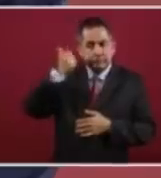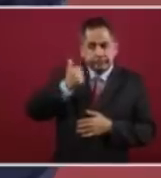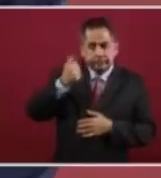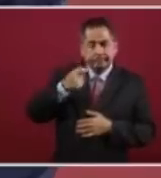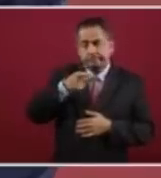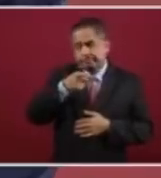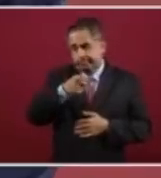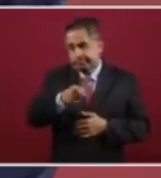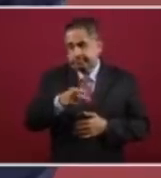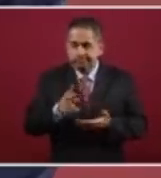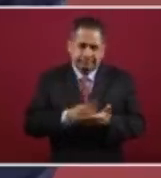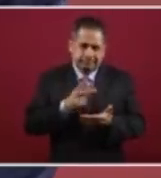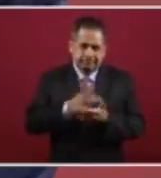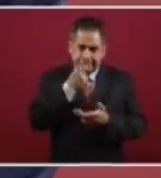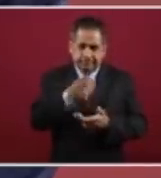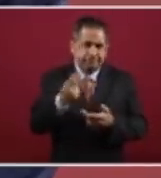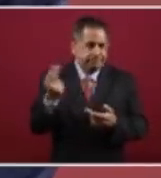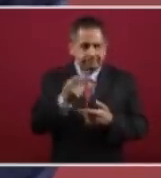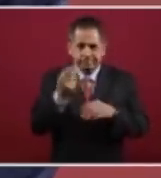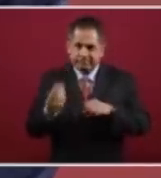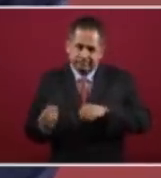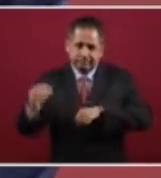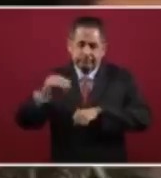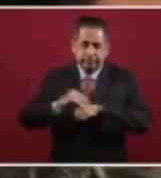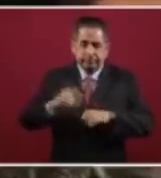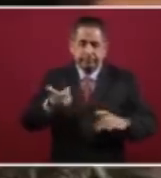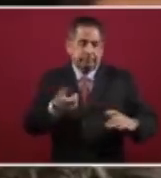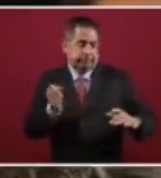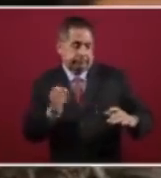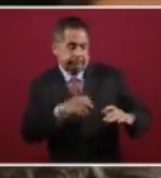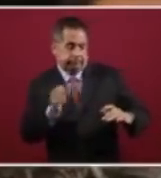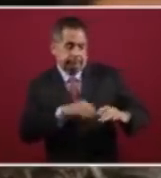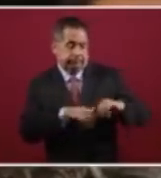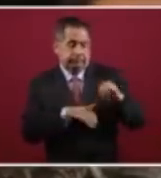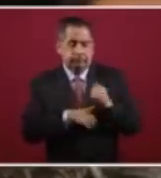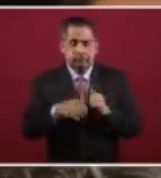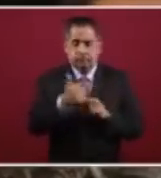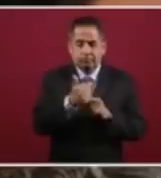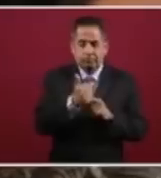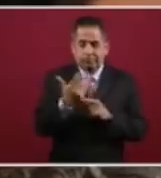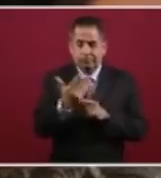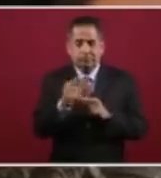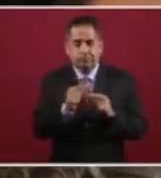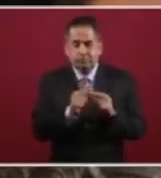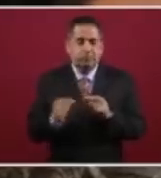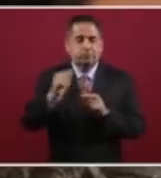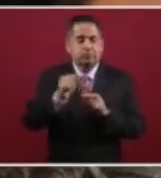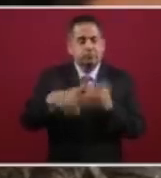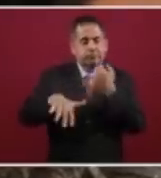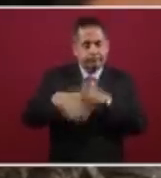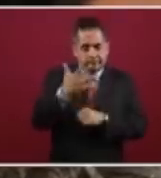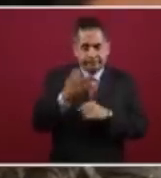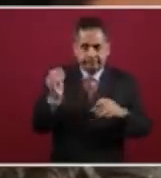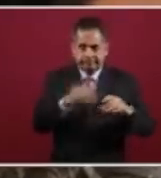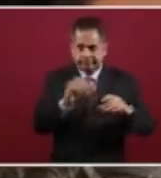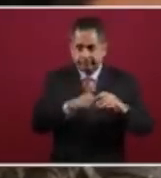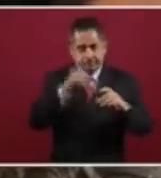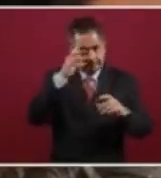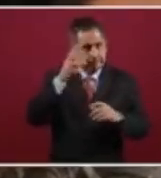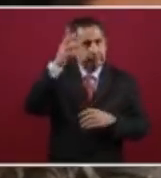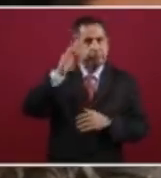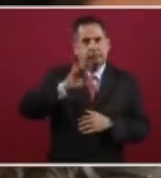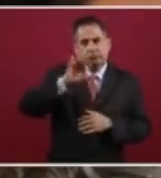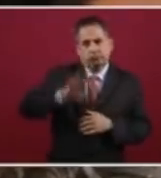ha mencionado reiteradamente la necesidad de aumentar las aportaciones de 6.5, pasarlas a 15 para garantizar pues una tasa